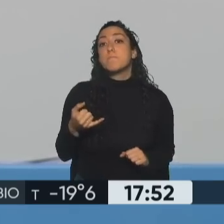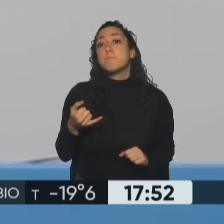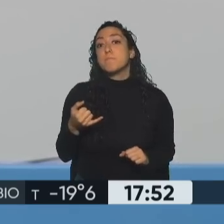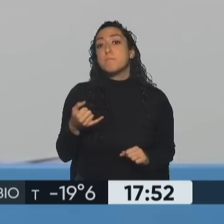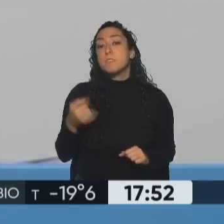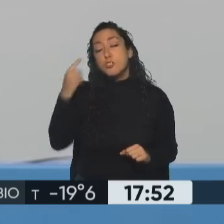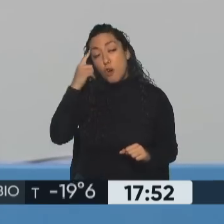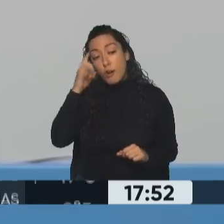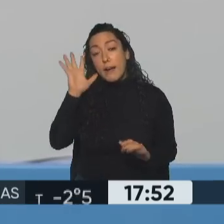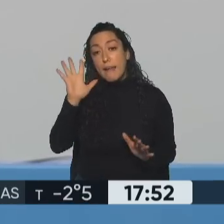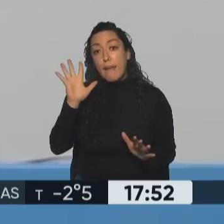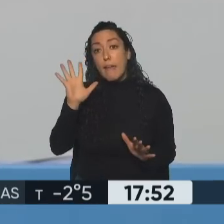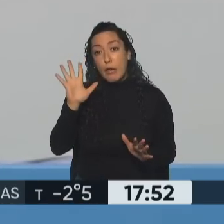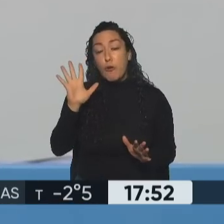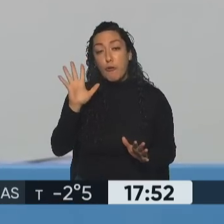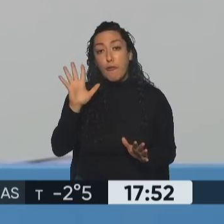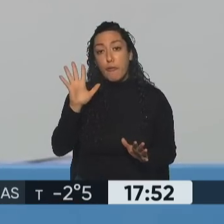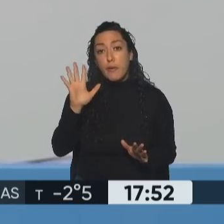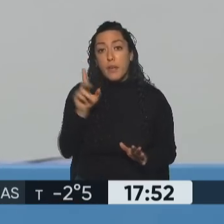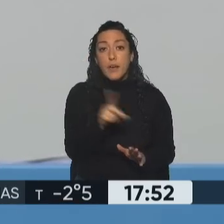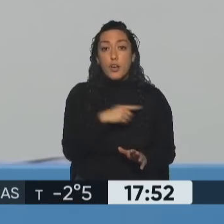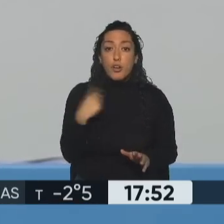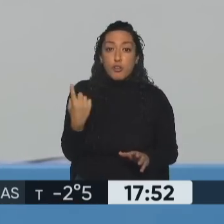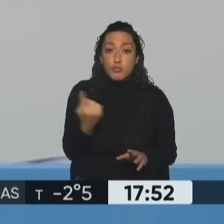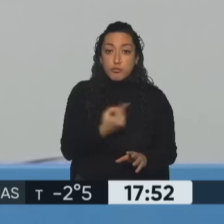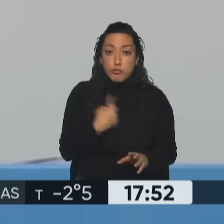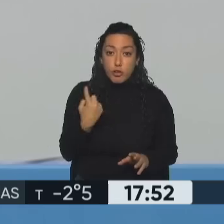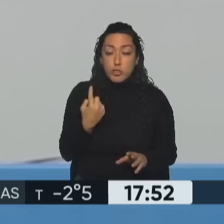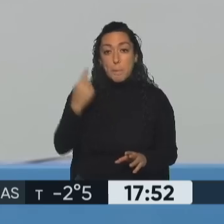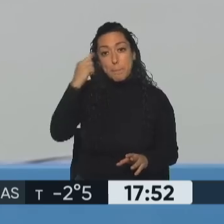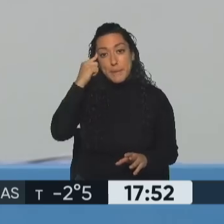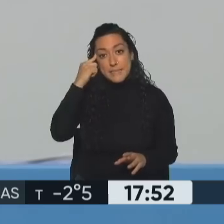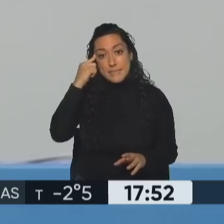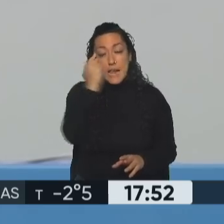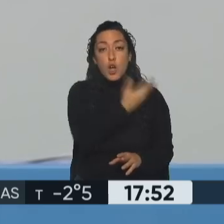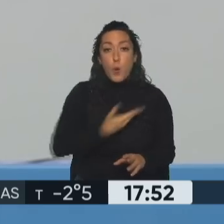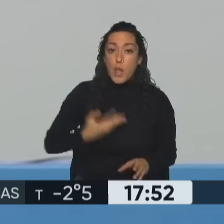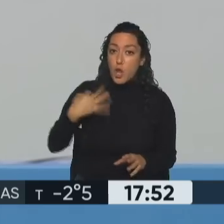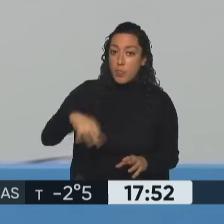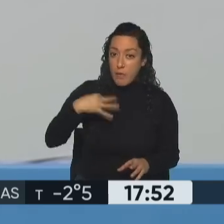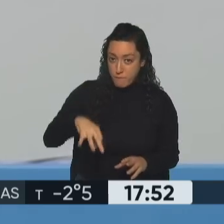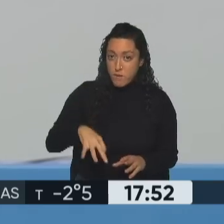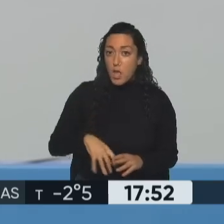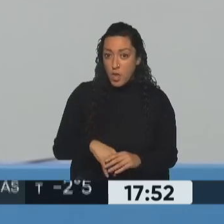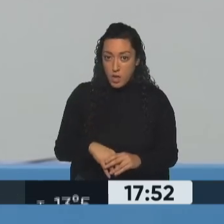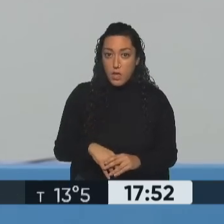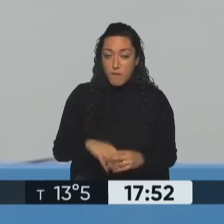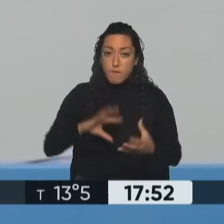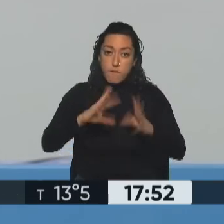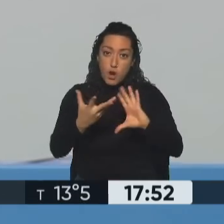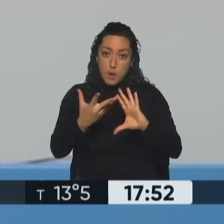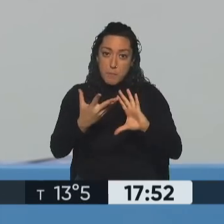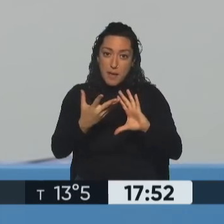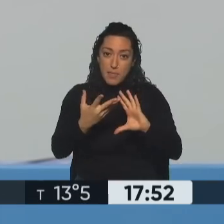y creo que debemos pensar, el gobierno debe pensar, cómo